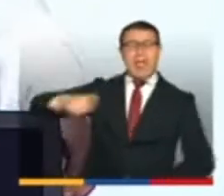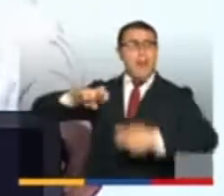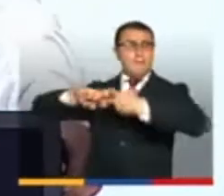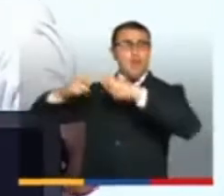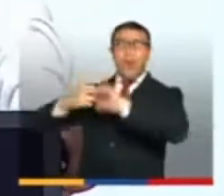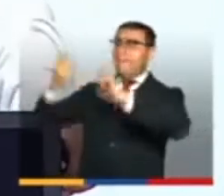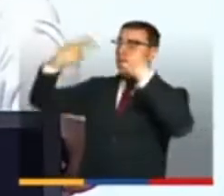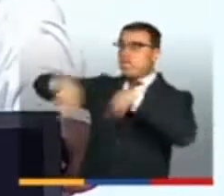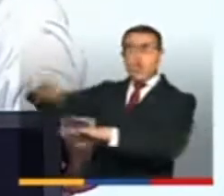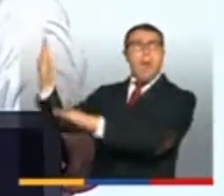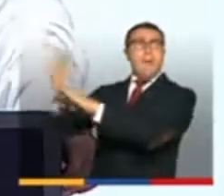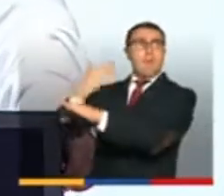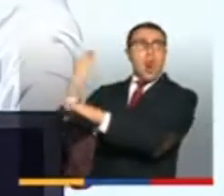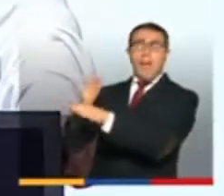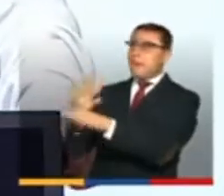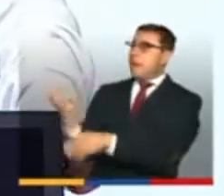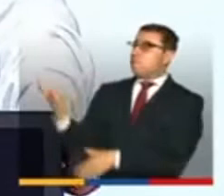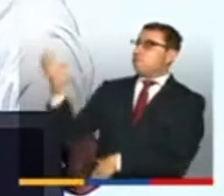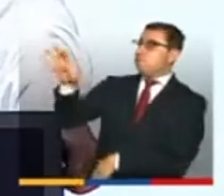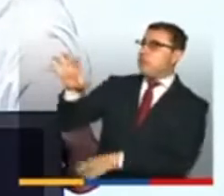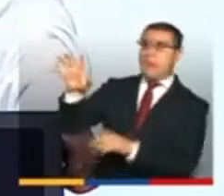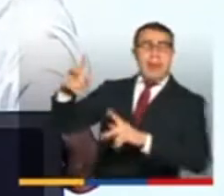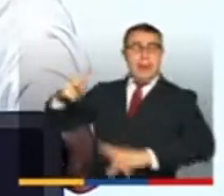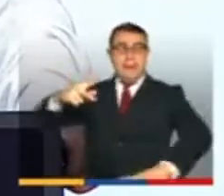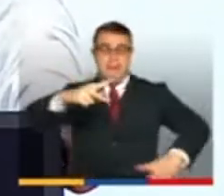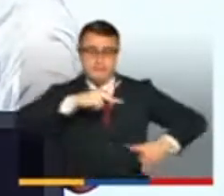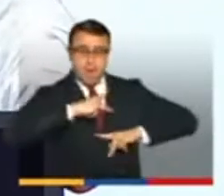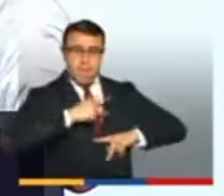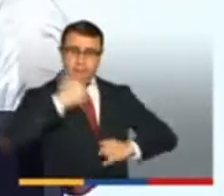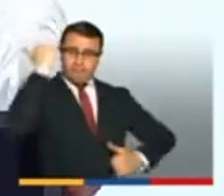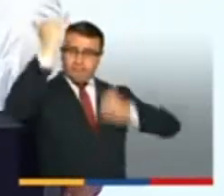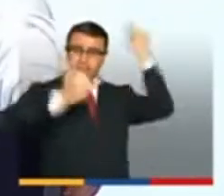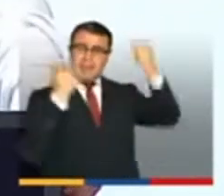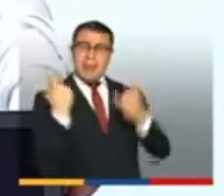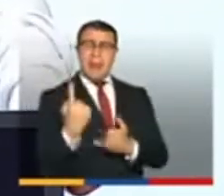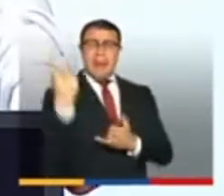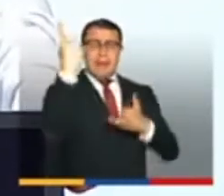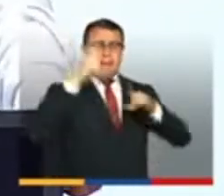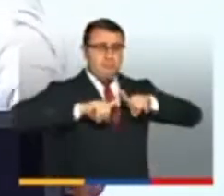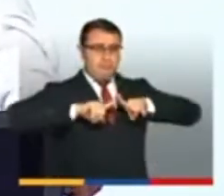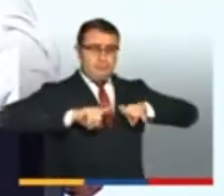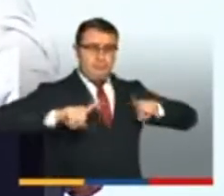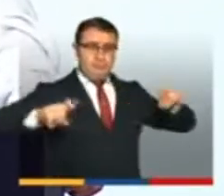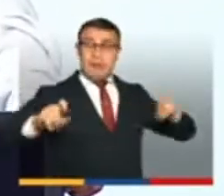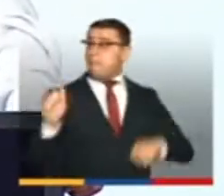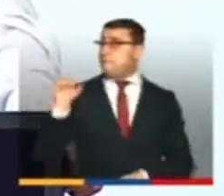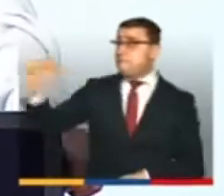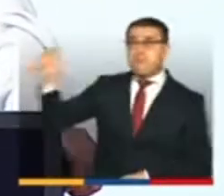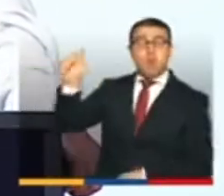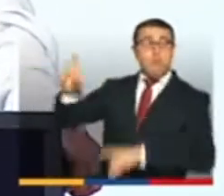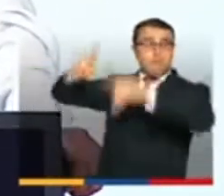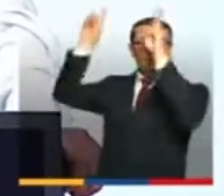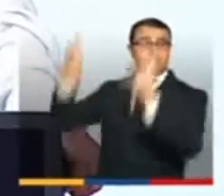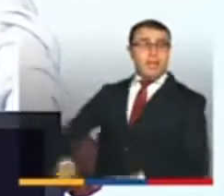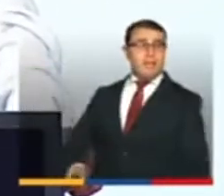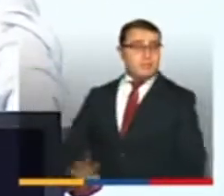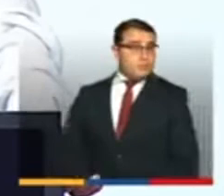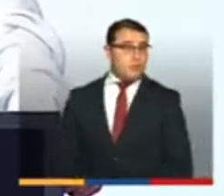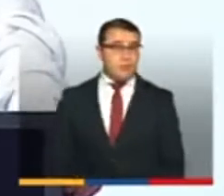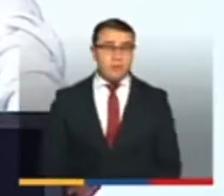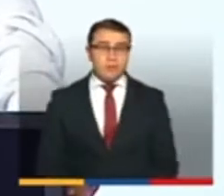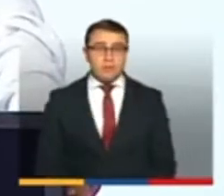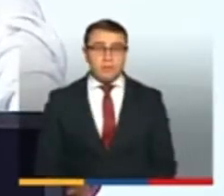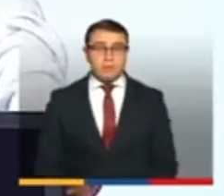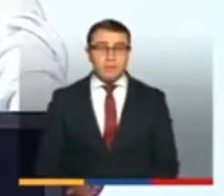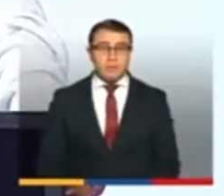en su propia diversidad política con autodeterminación como sugiero